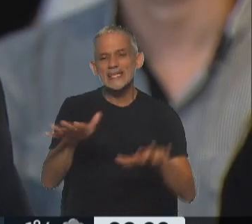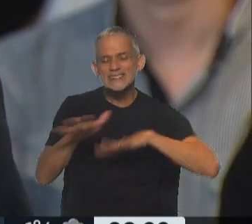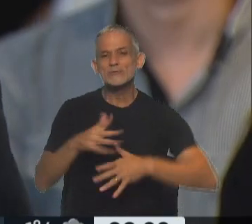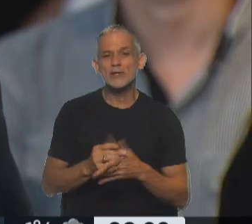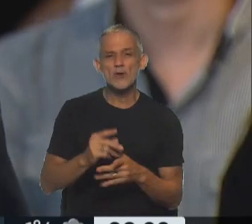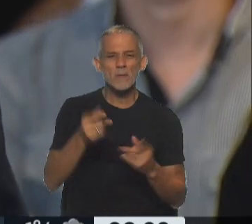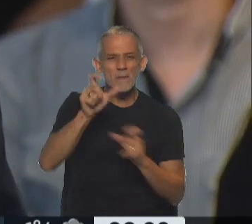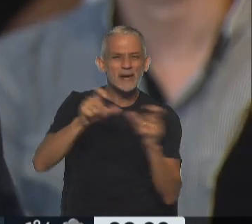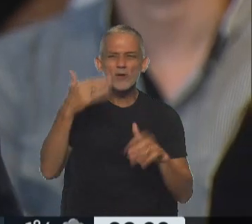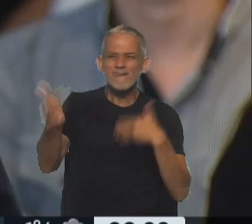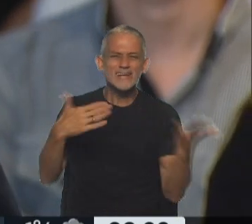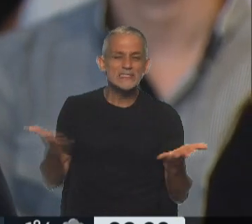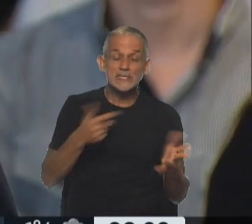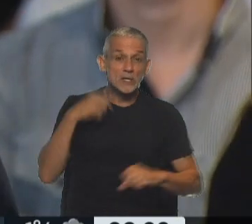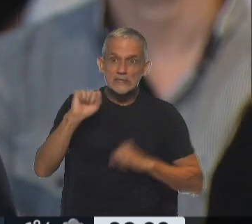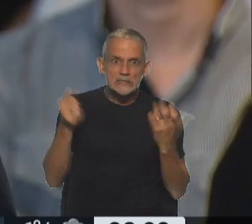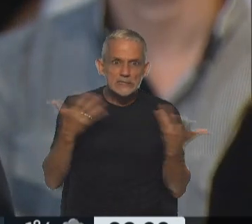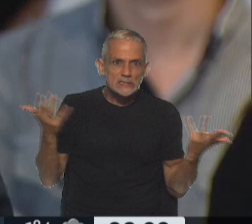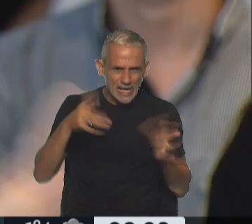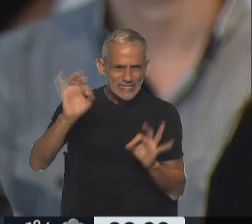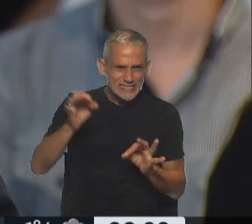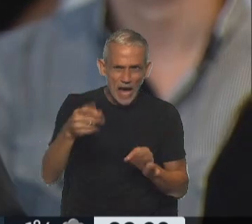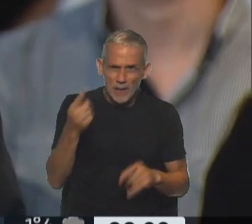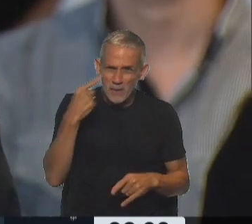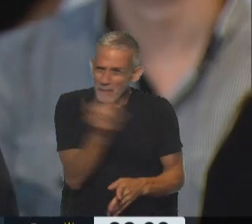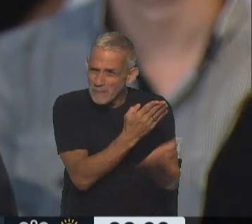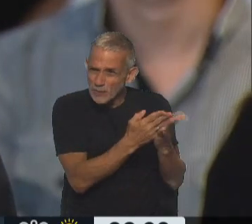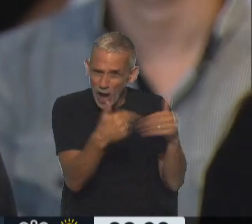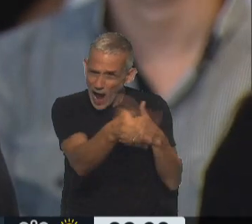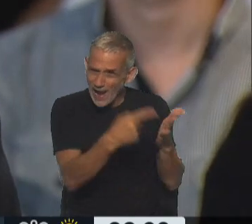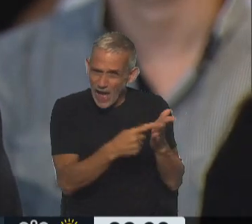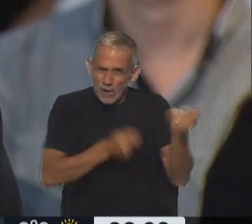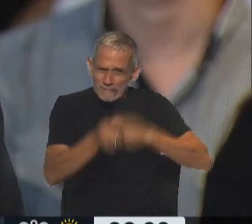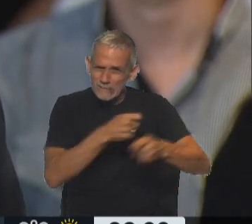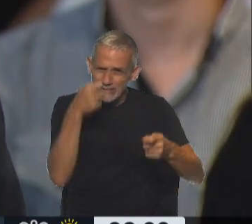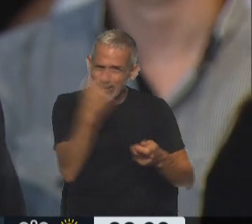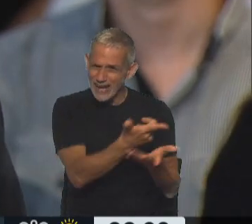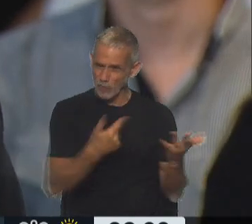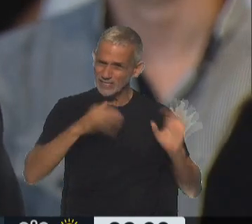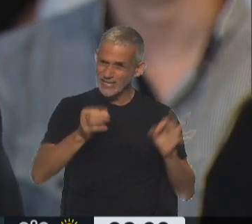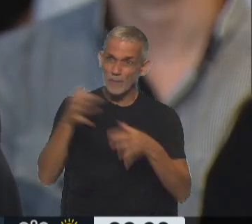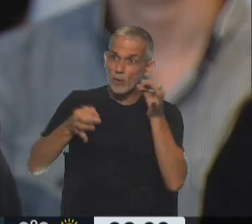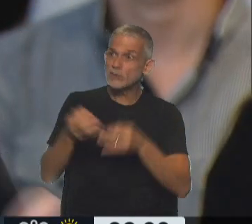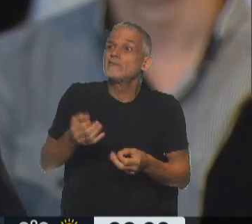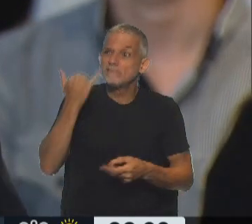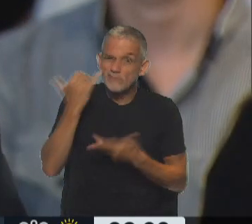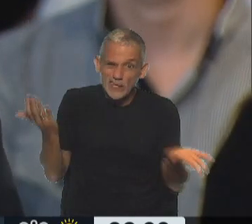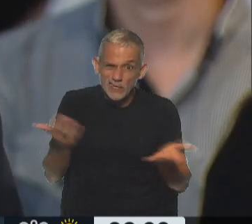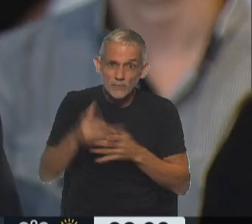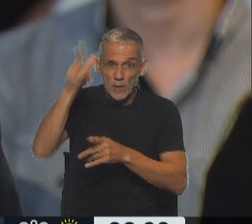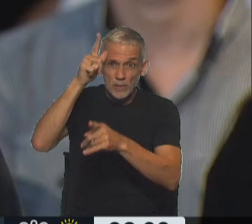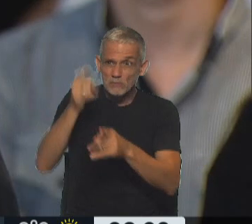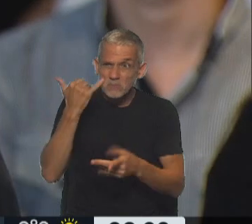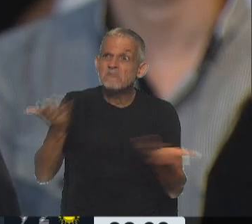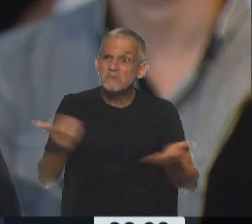de vecinos que están desesperados, que saben que tienen viviendo al lado de su casa un narco, que la justicia y que la fuerza de